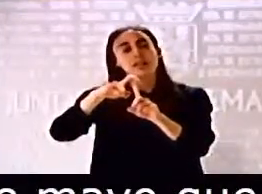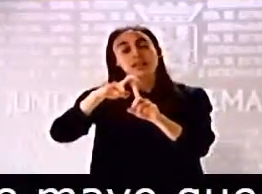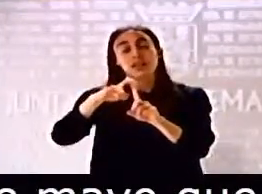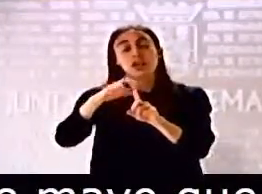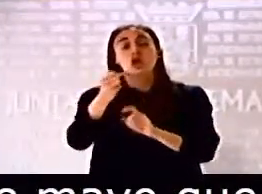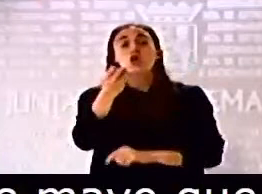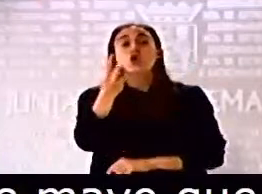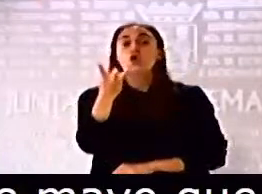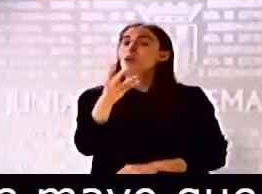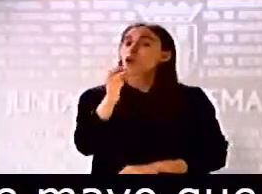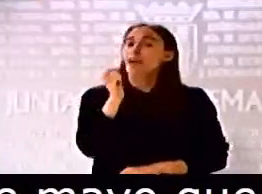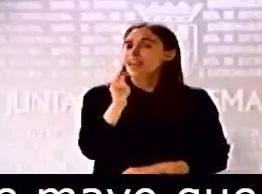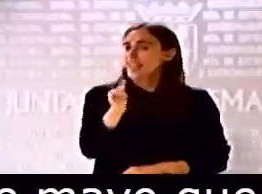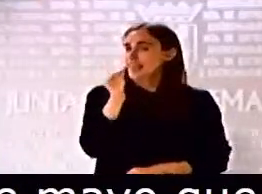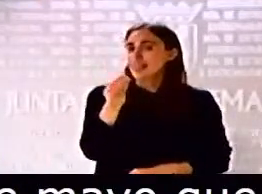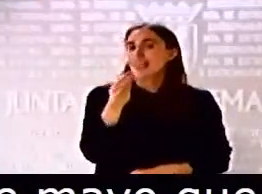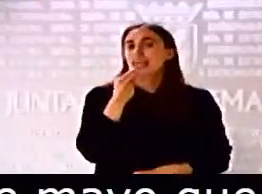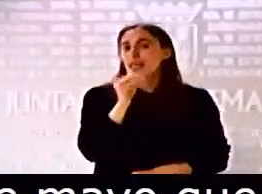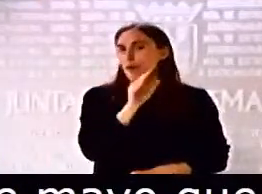cifras de incidencia posible.